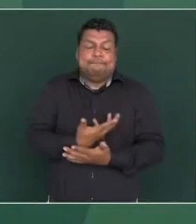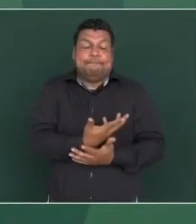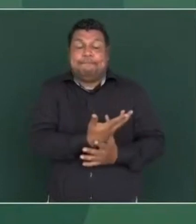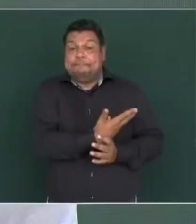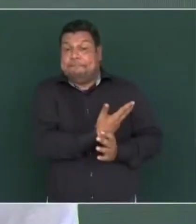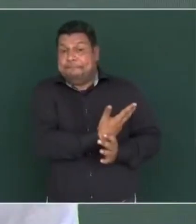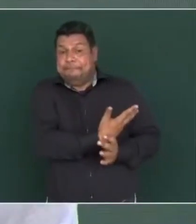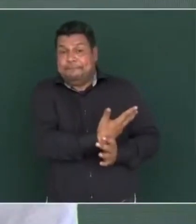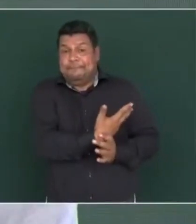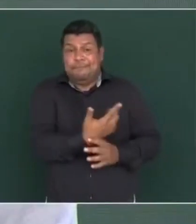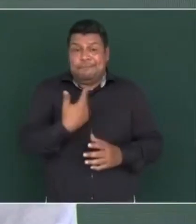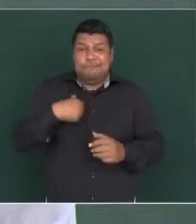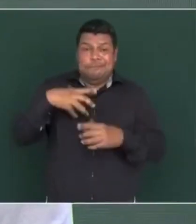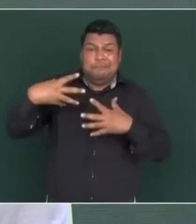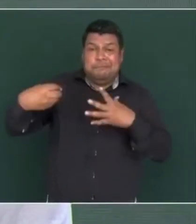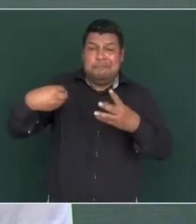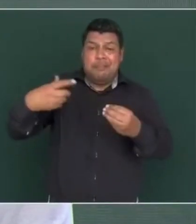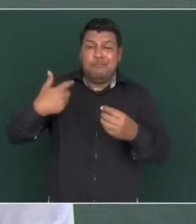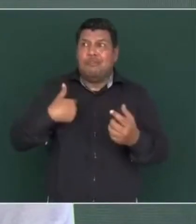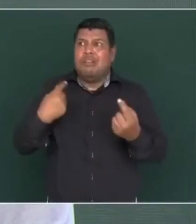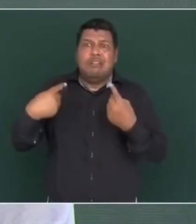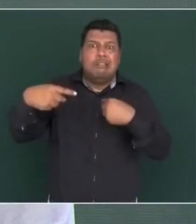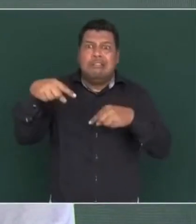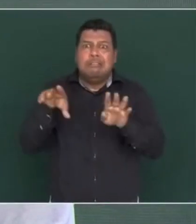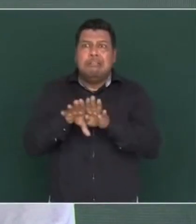de la pandemia.